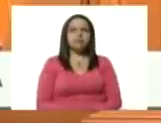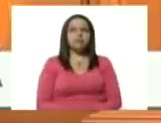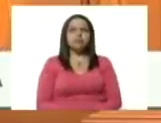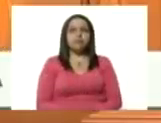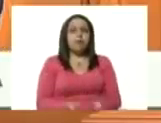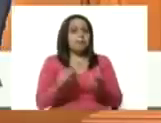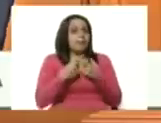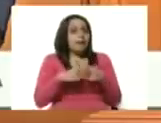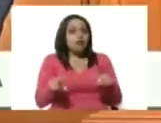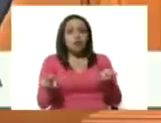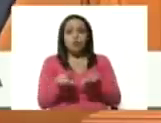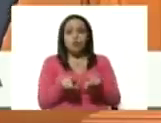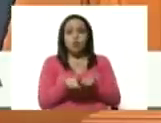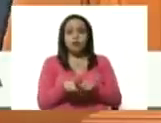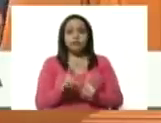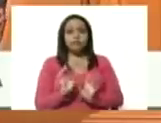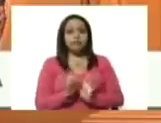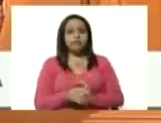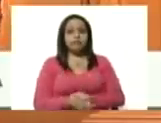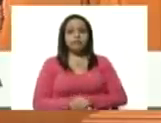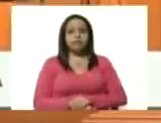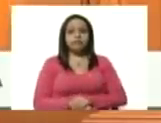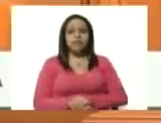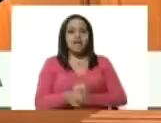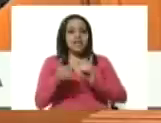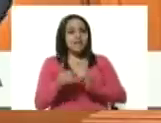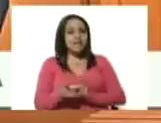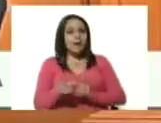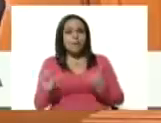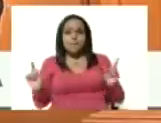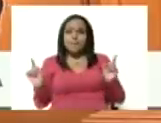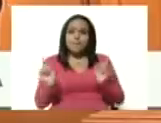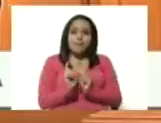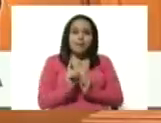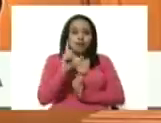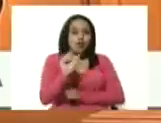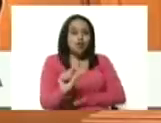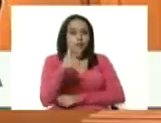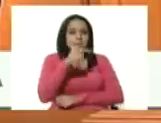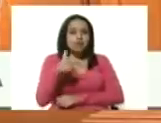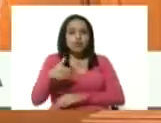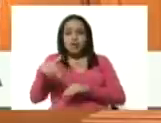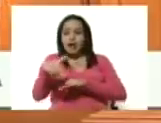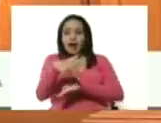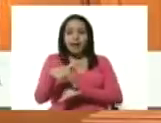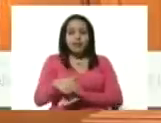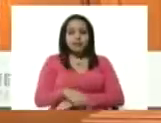Pero de todas maneras, para mis gustos, debería haber menos gente en las calles.